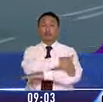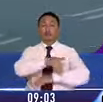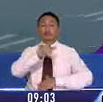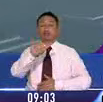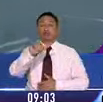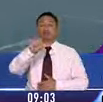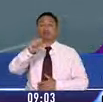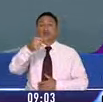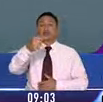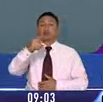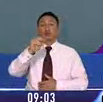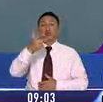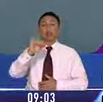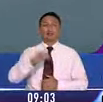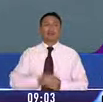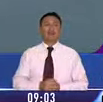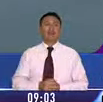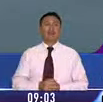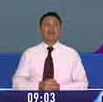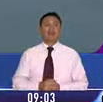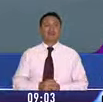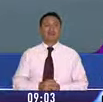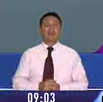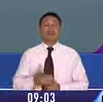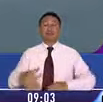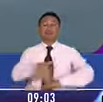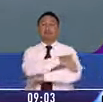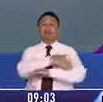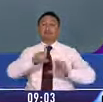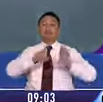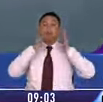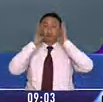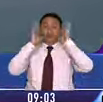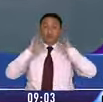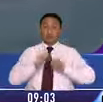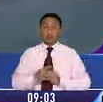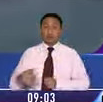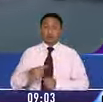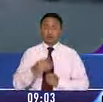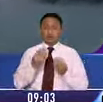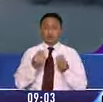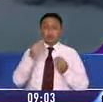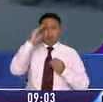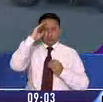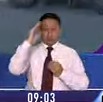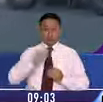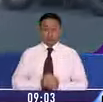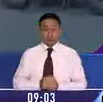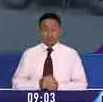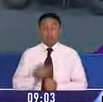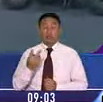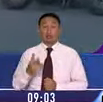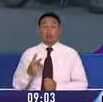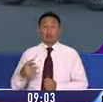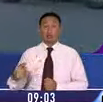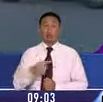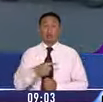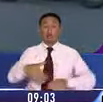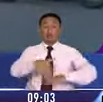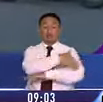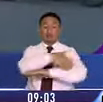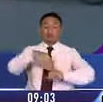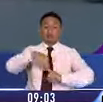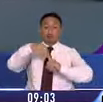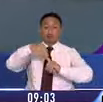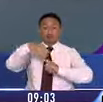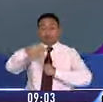Yaguachi, también sobre las 6 de diciembre existe un fuerte contingente policial, y de igual manera las vías